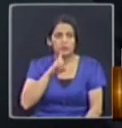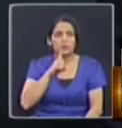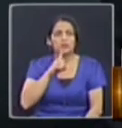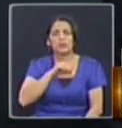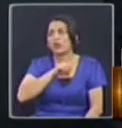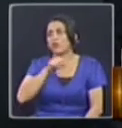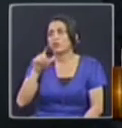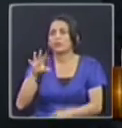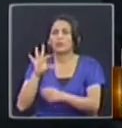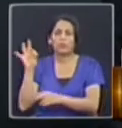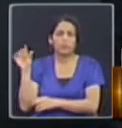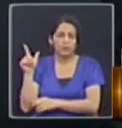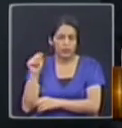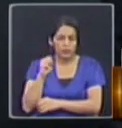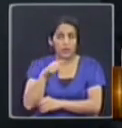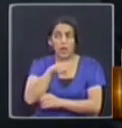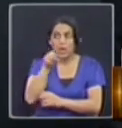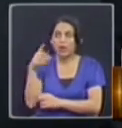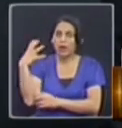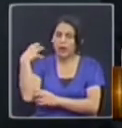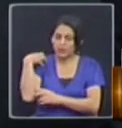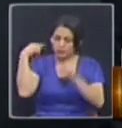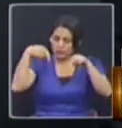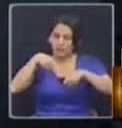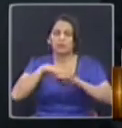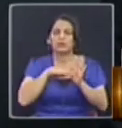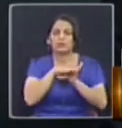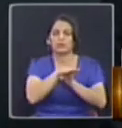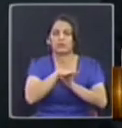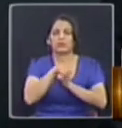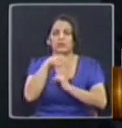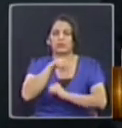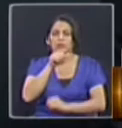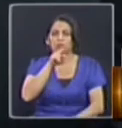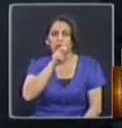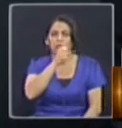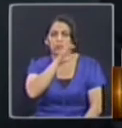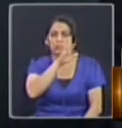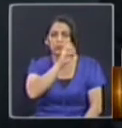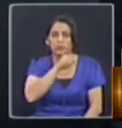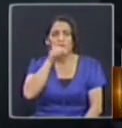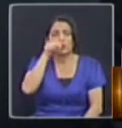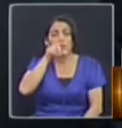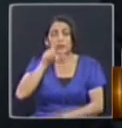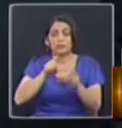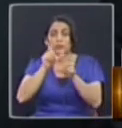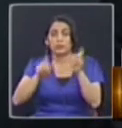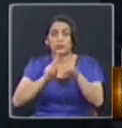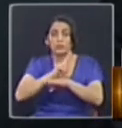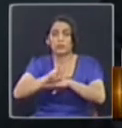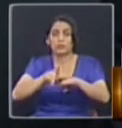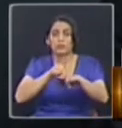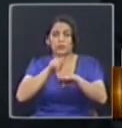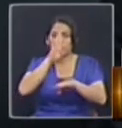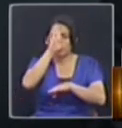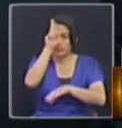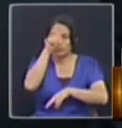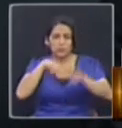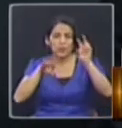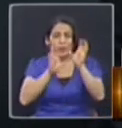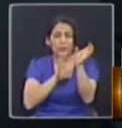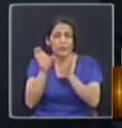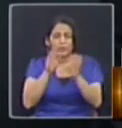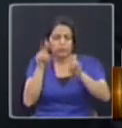destacar que Banco del Austro tiene auditores externos, KPMG, que son de primer nivel, de